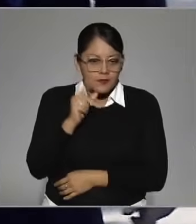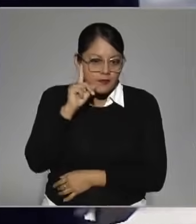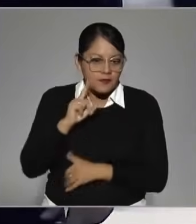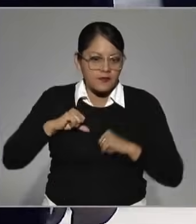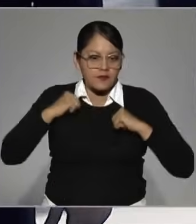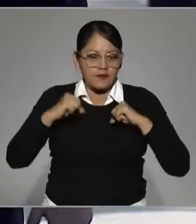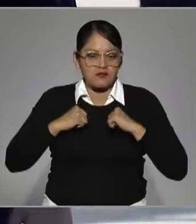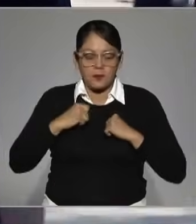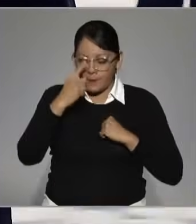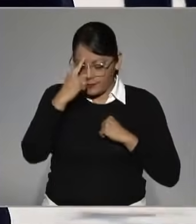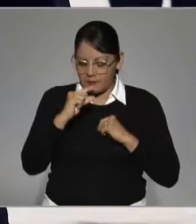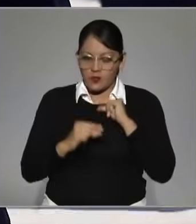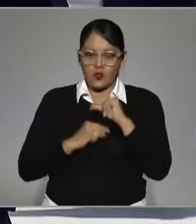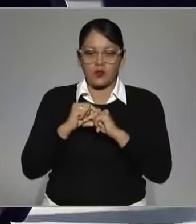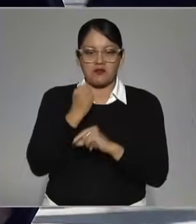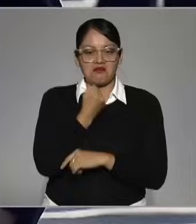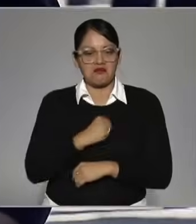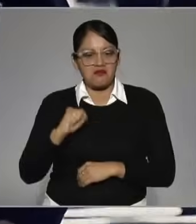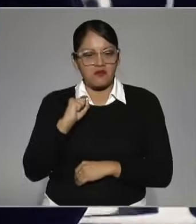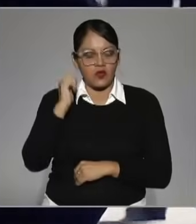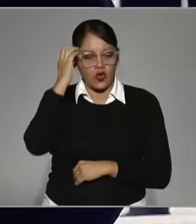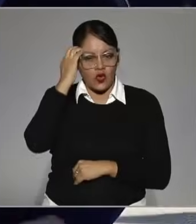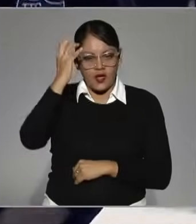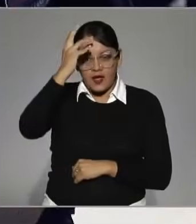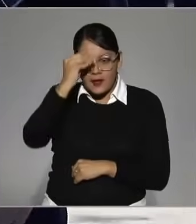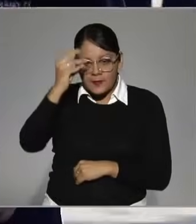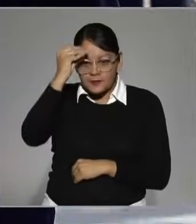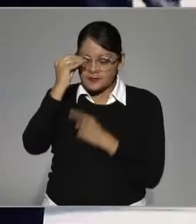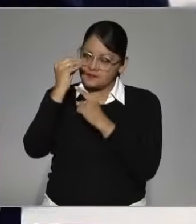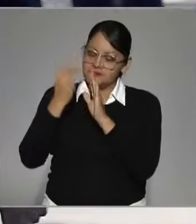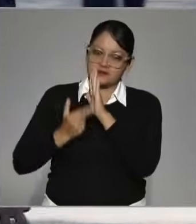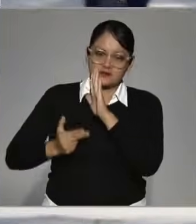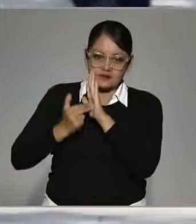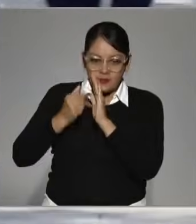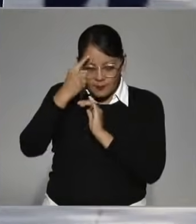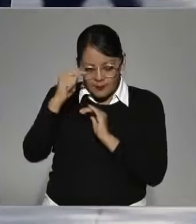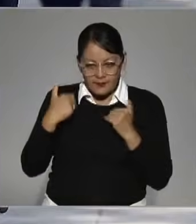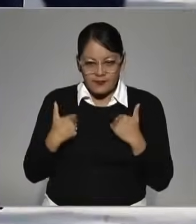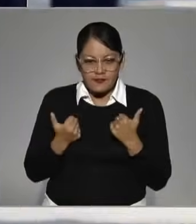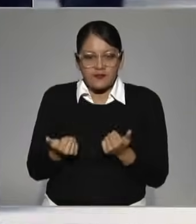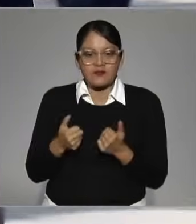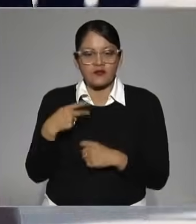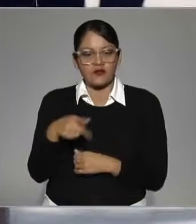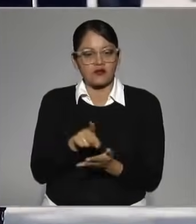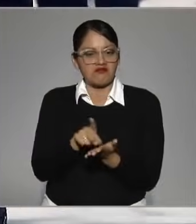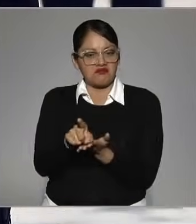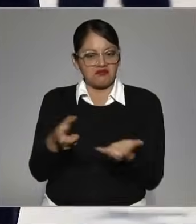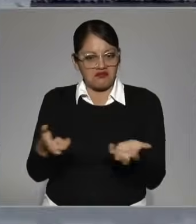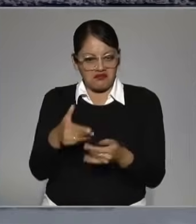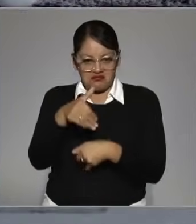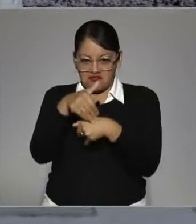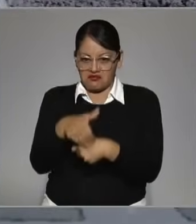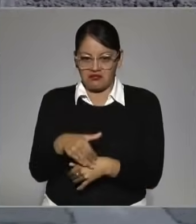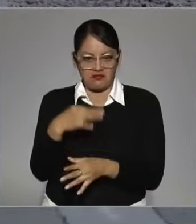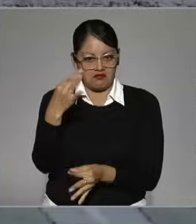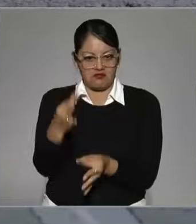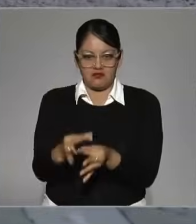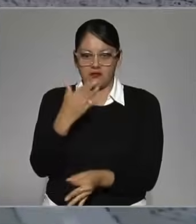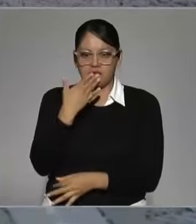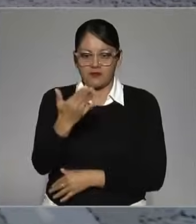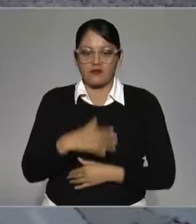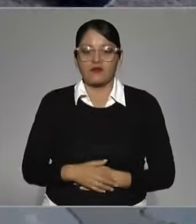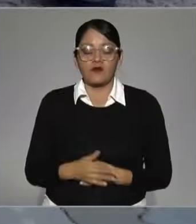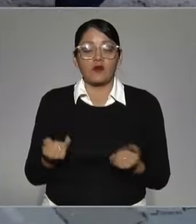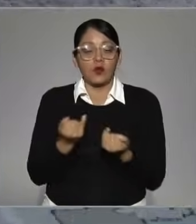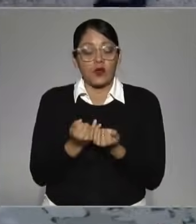adolescentes habilidades, conocimientos y herramientas para comprender y ejercer sus derechos. Las formas diferentes